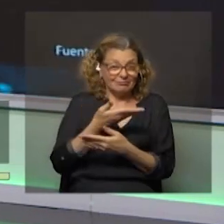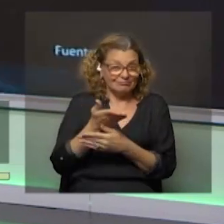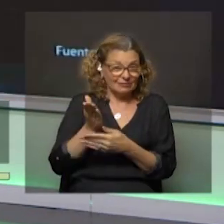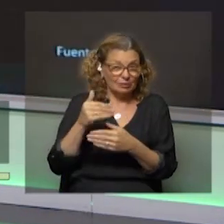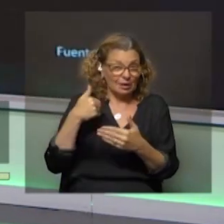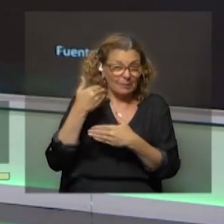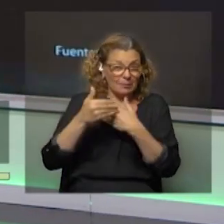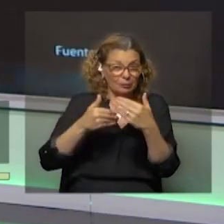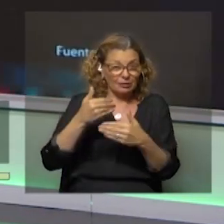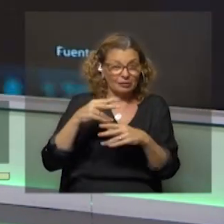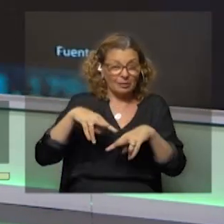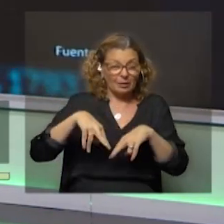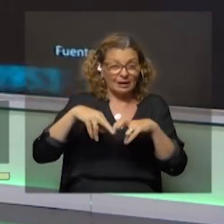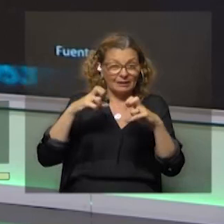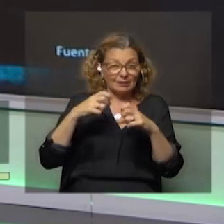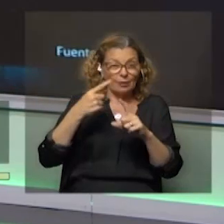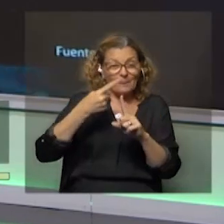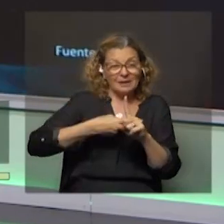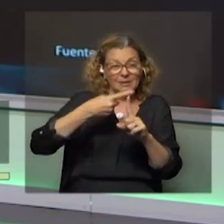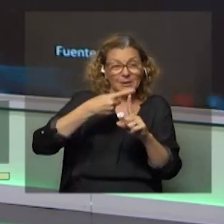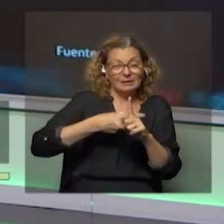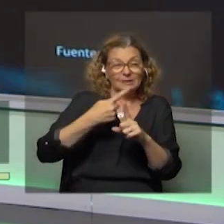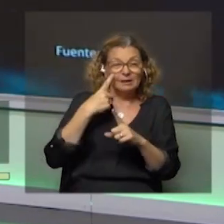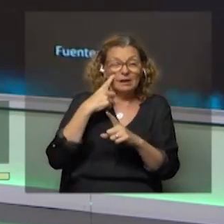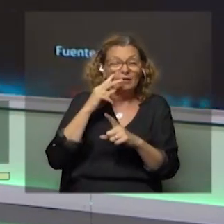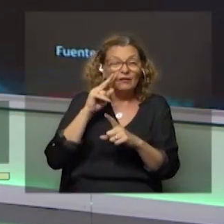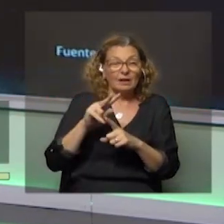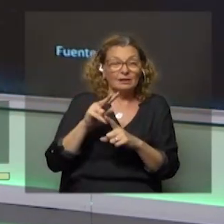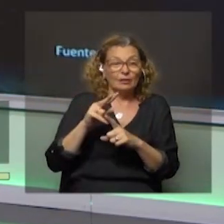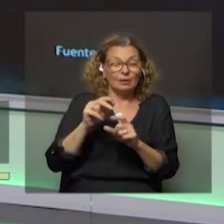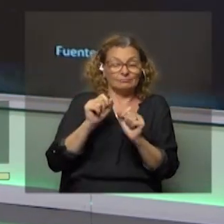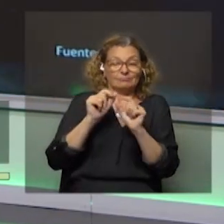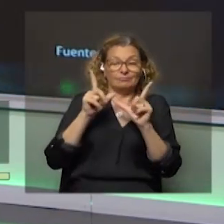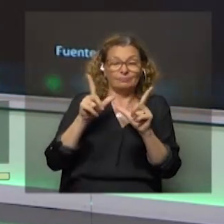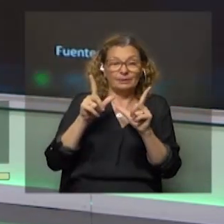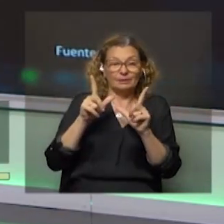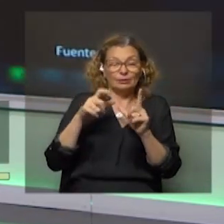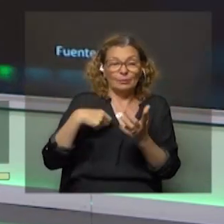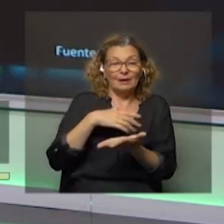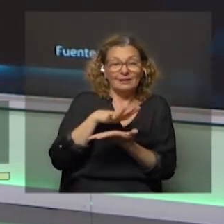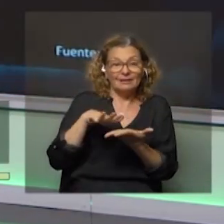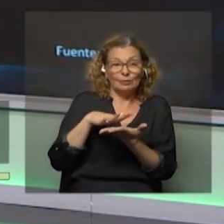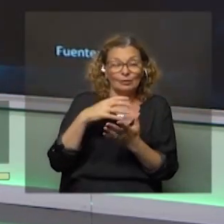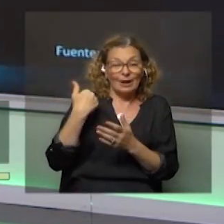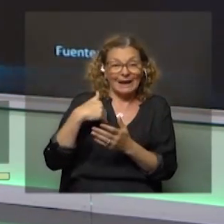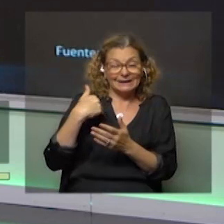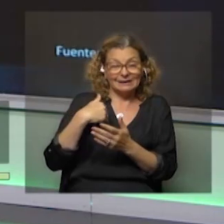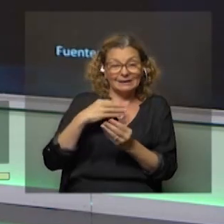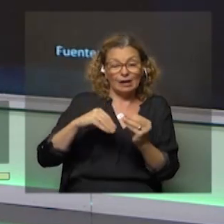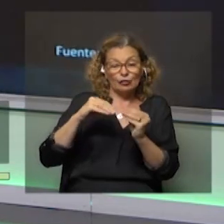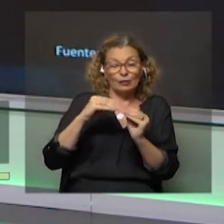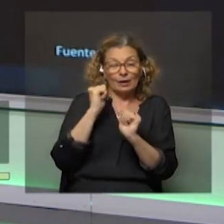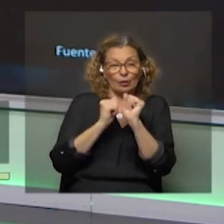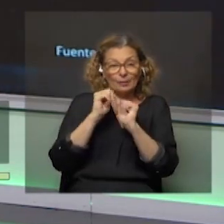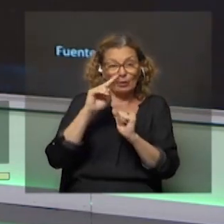ese proceso que estamos analizando desde hace varios meses y que tiene que ver con el impacto que está teniendo la situación en Argentina sobre la economía